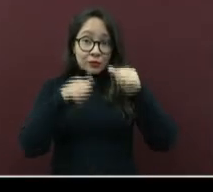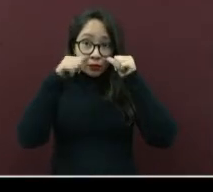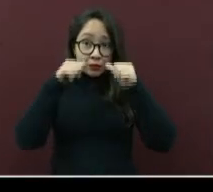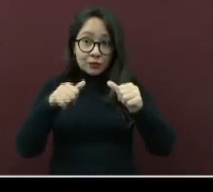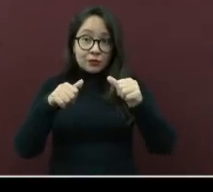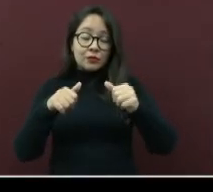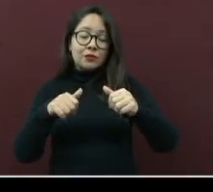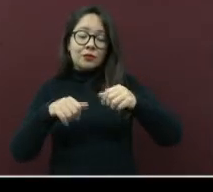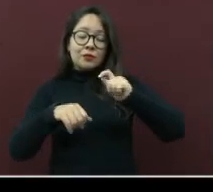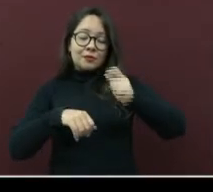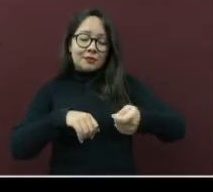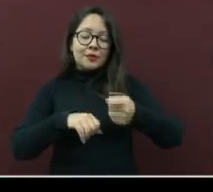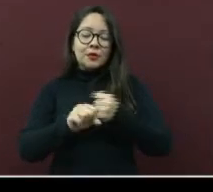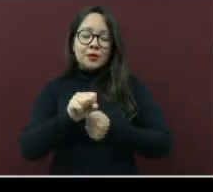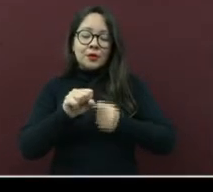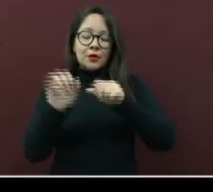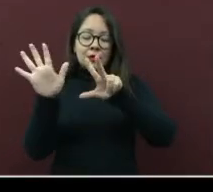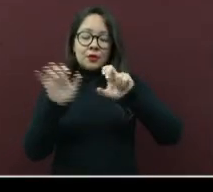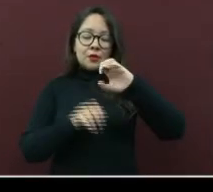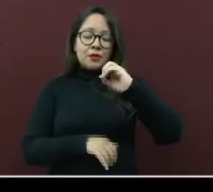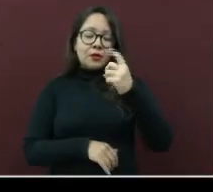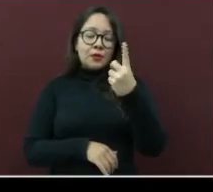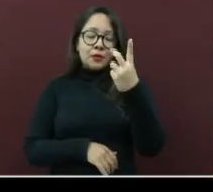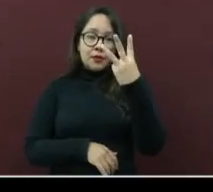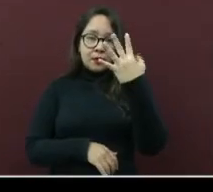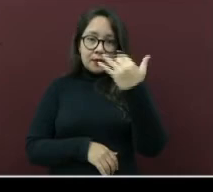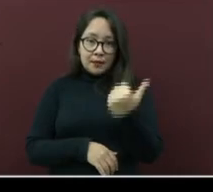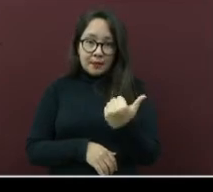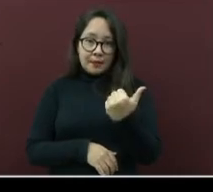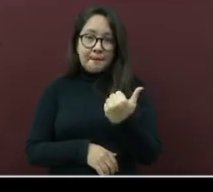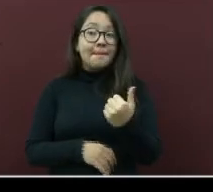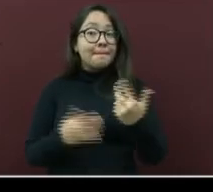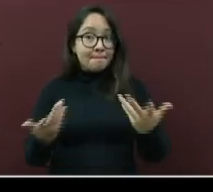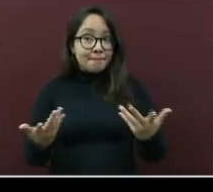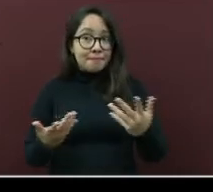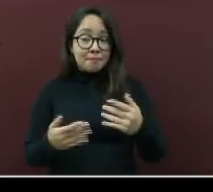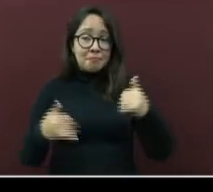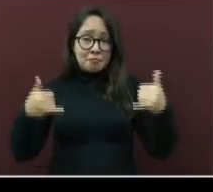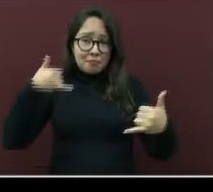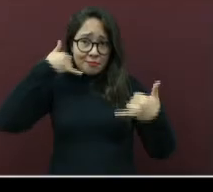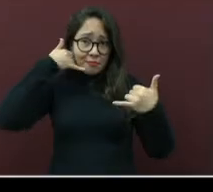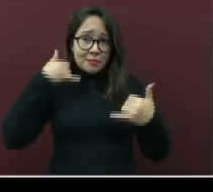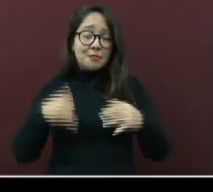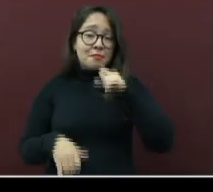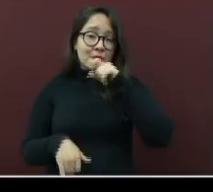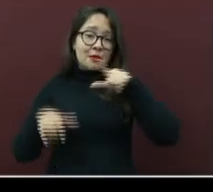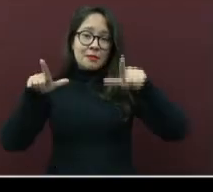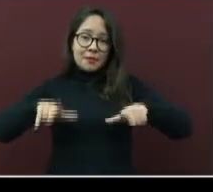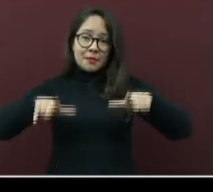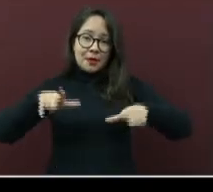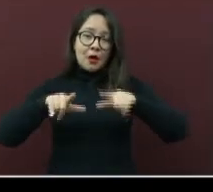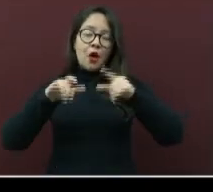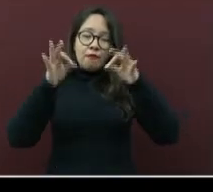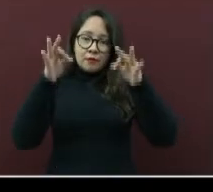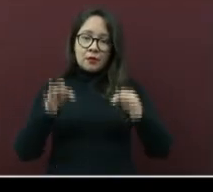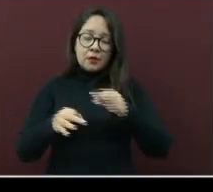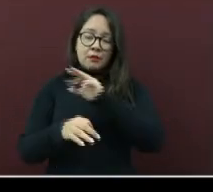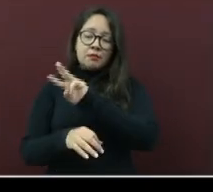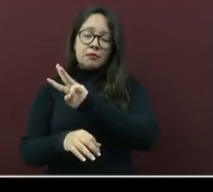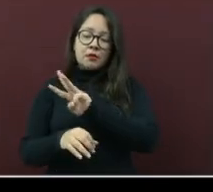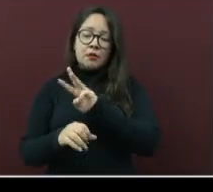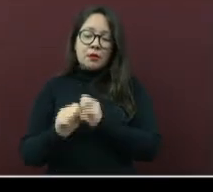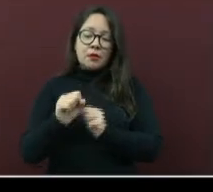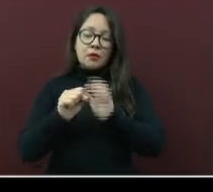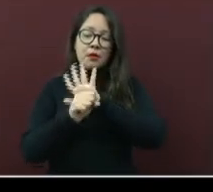800 0 1 2 3 4 5 6 y la página oficial coronavirus punto